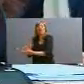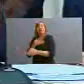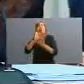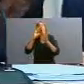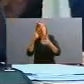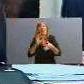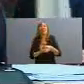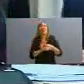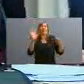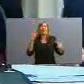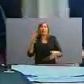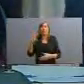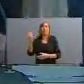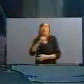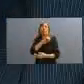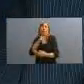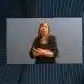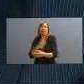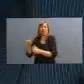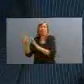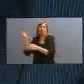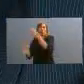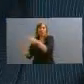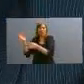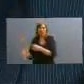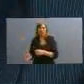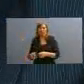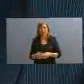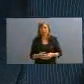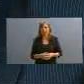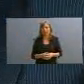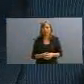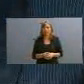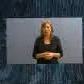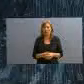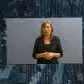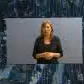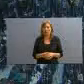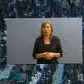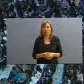democratizar el Poder Judicial.